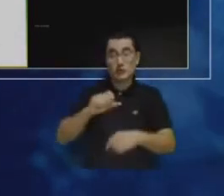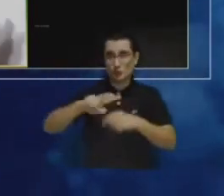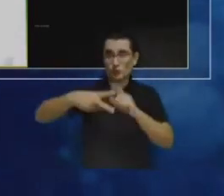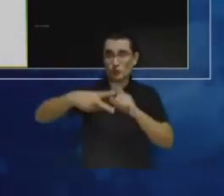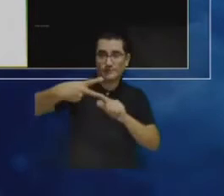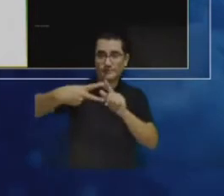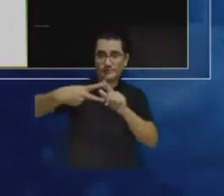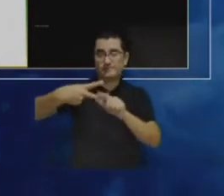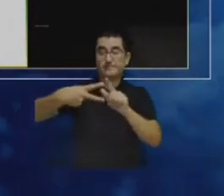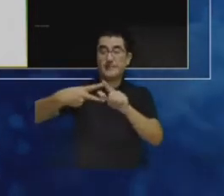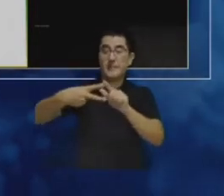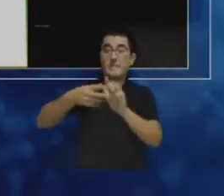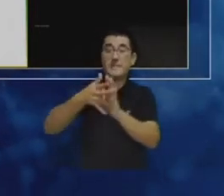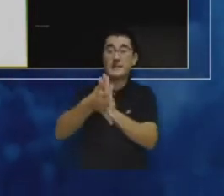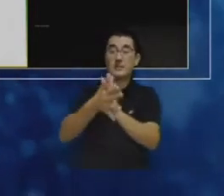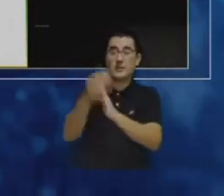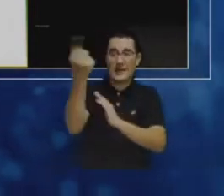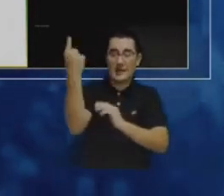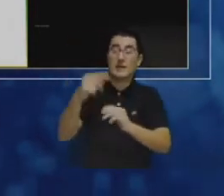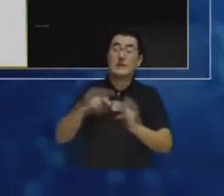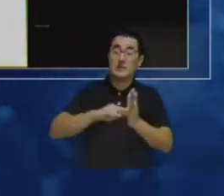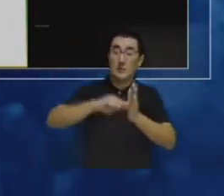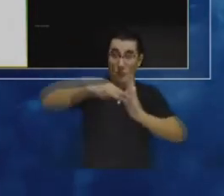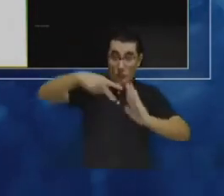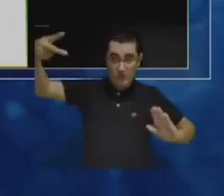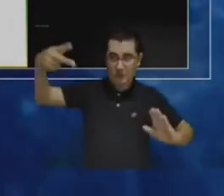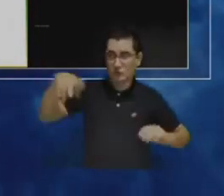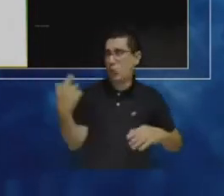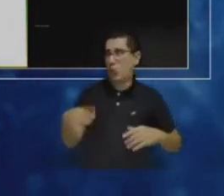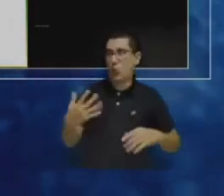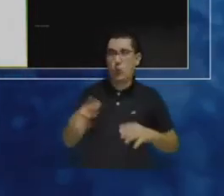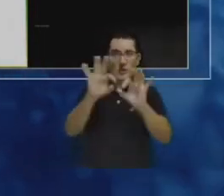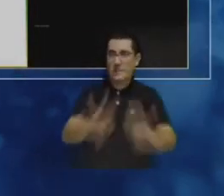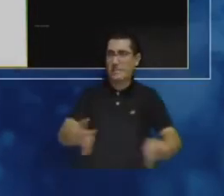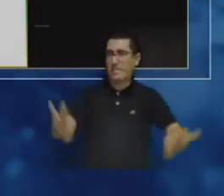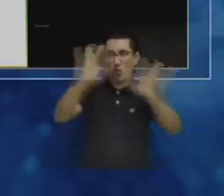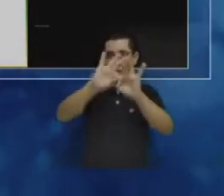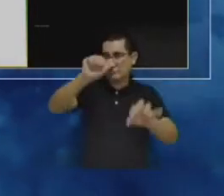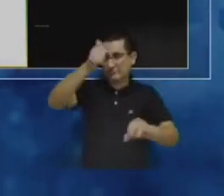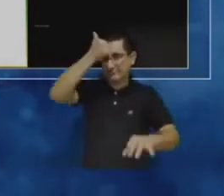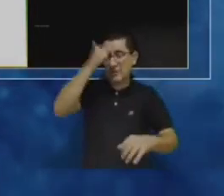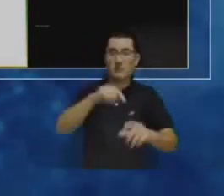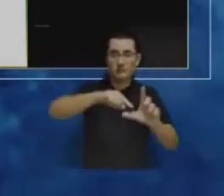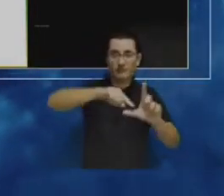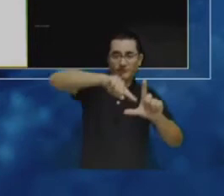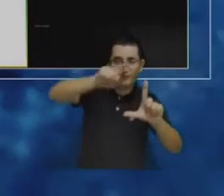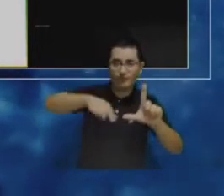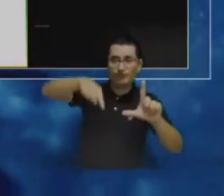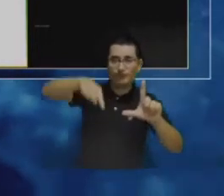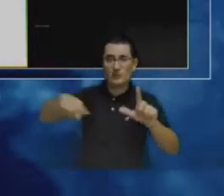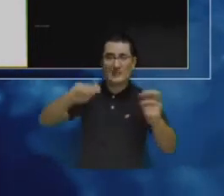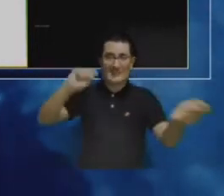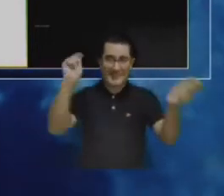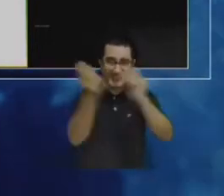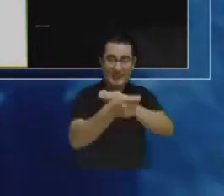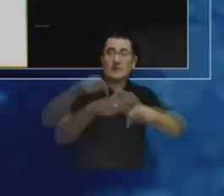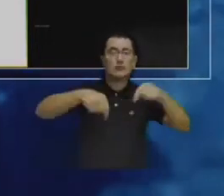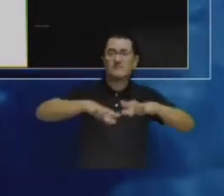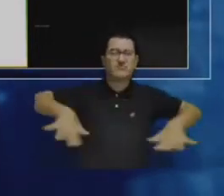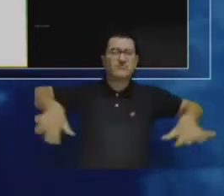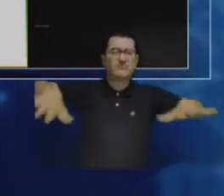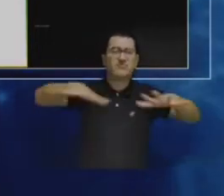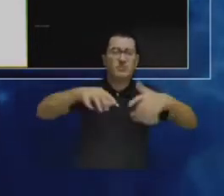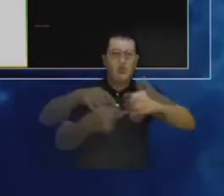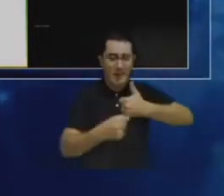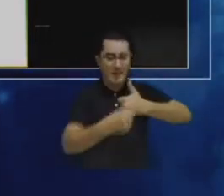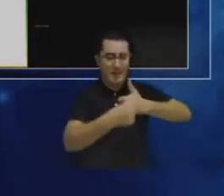sí, las telecomunicaciones en general pues digamos son clave para poder pues llegar, digamos, la transformación digital a todos los territorios del país. Básicamente